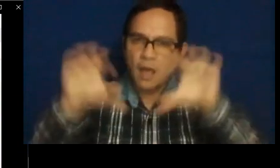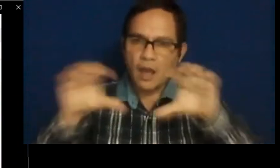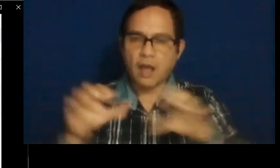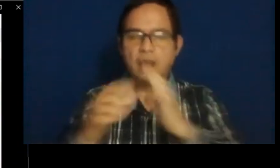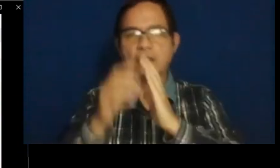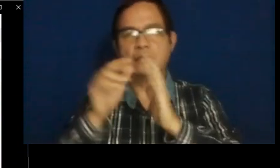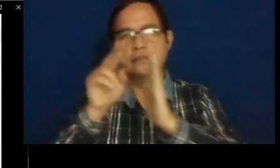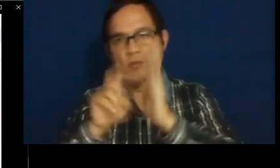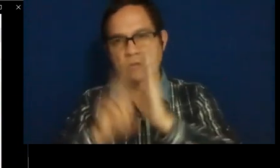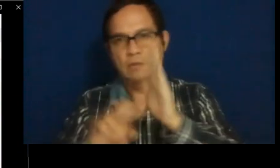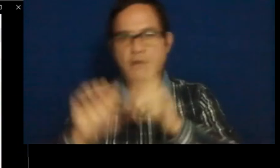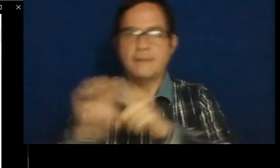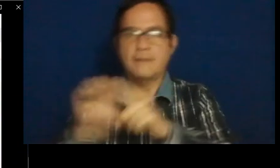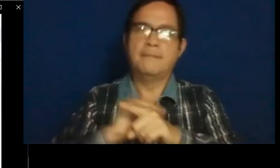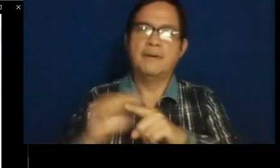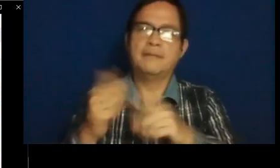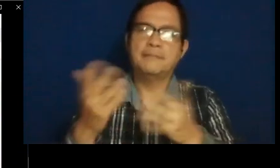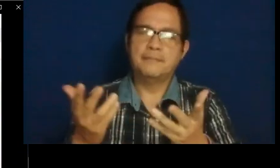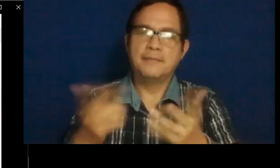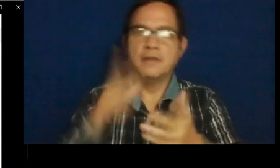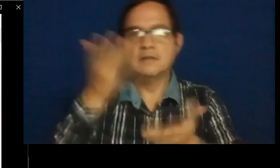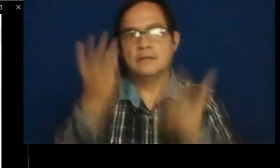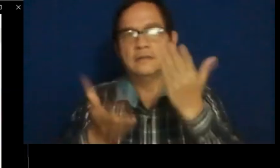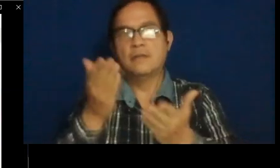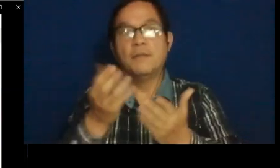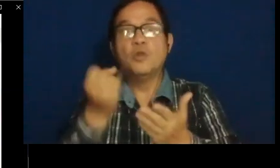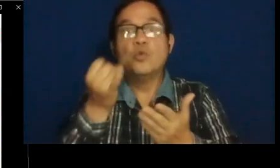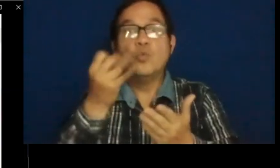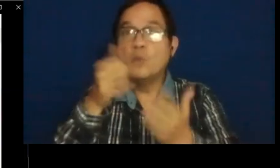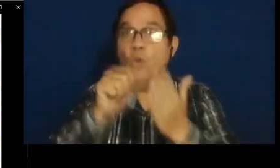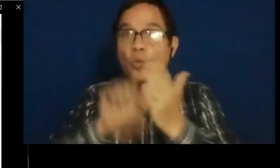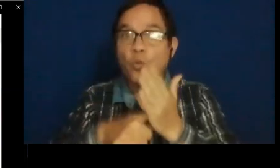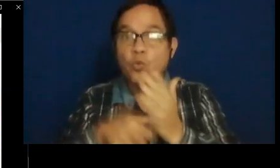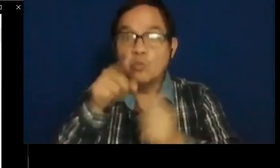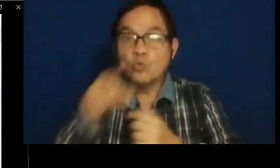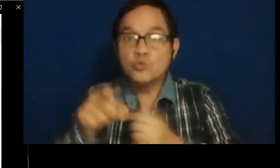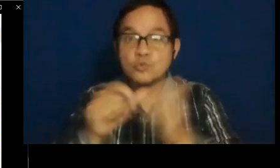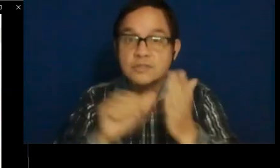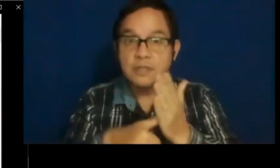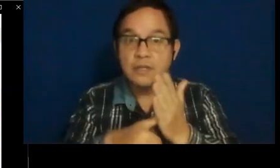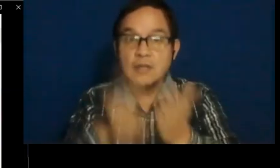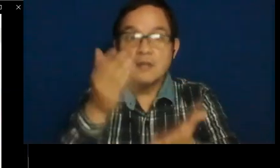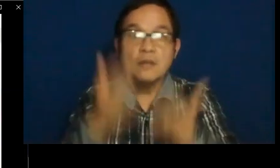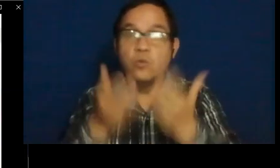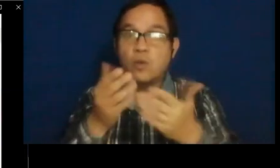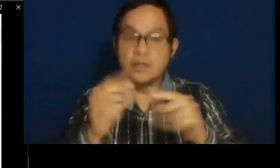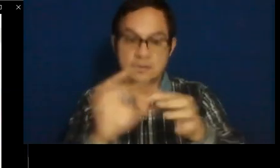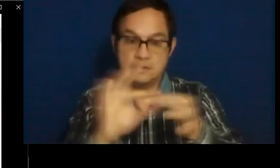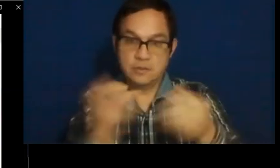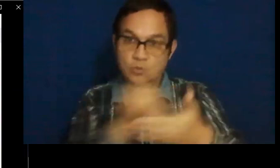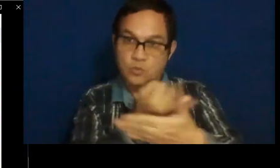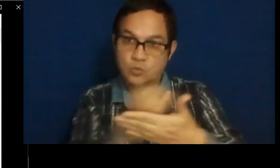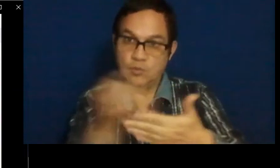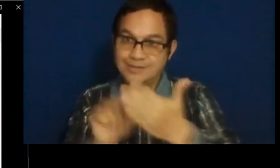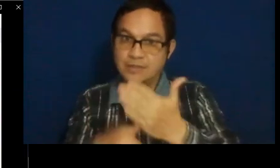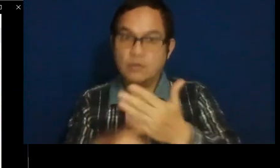cuenta de lo siguiente. De acuerdo al último dígito del documento de identidad, entonces usted va a seleccionar cualquiera de